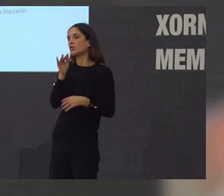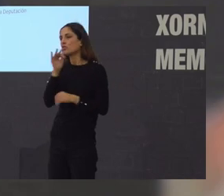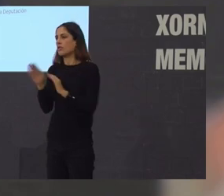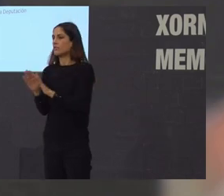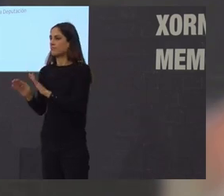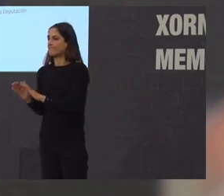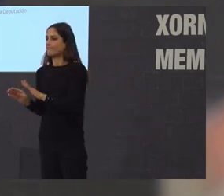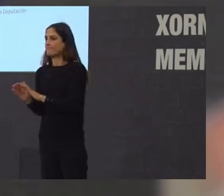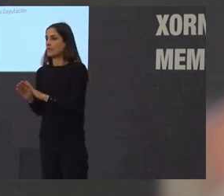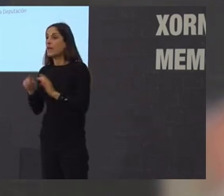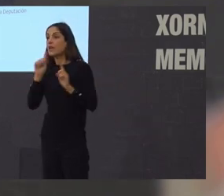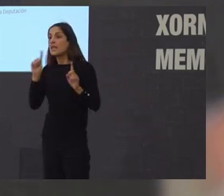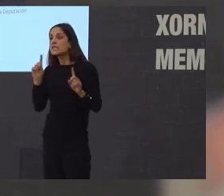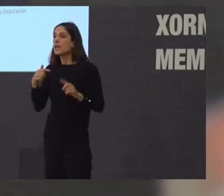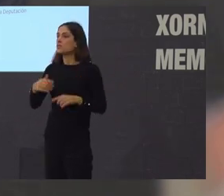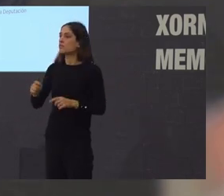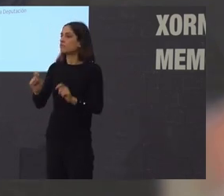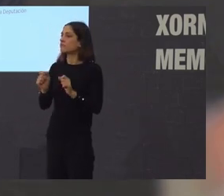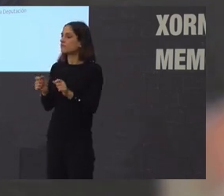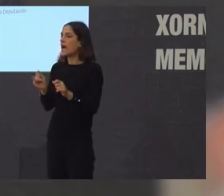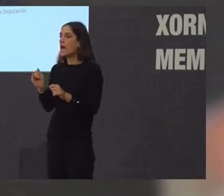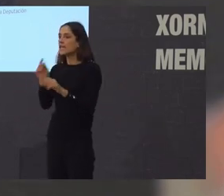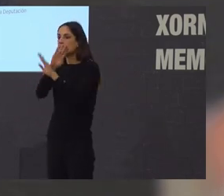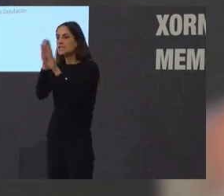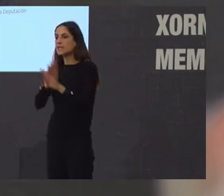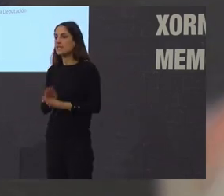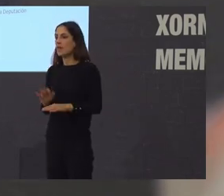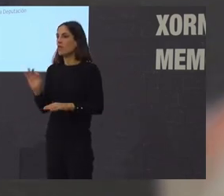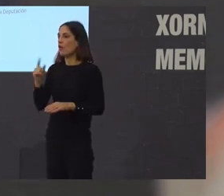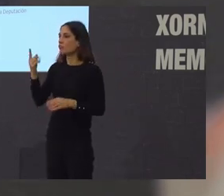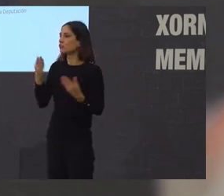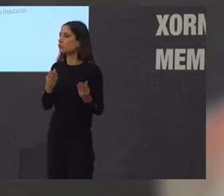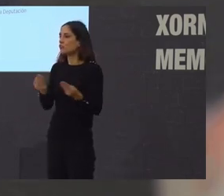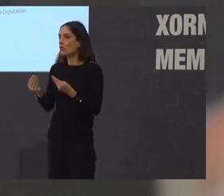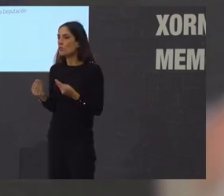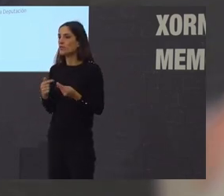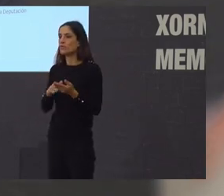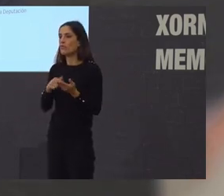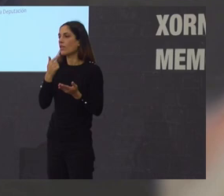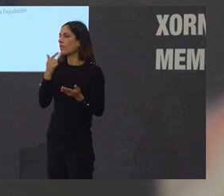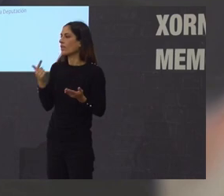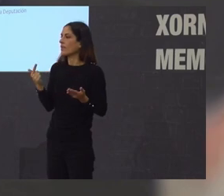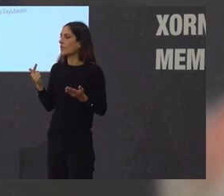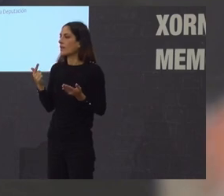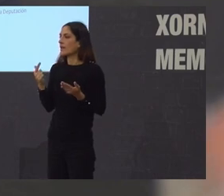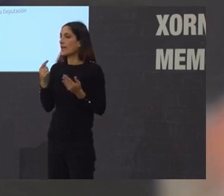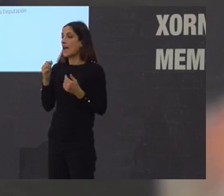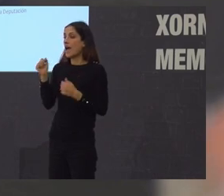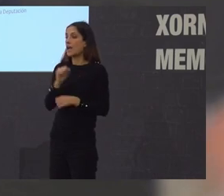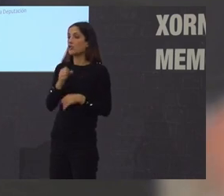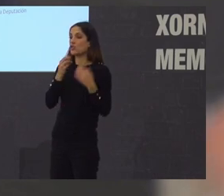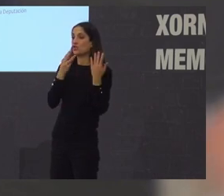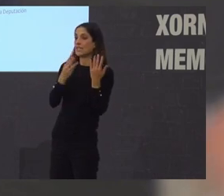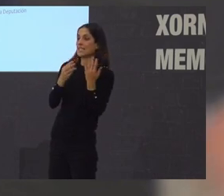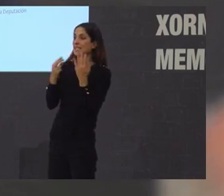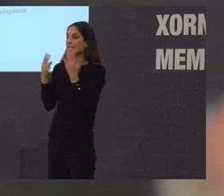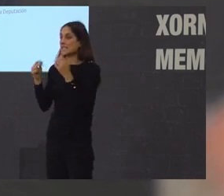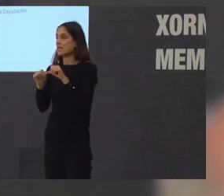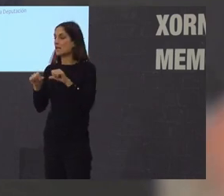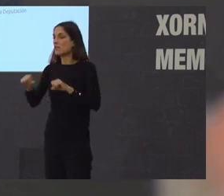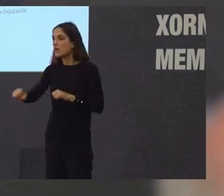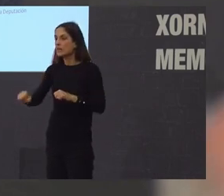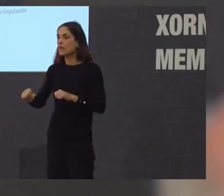una sentencia o un documento que diga que en el año 30, a partir del 37 a alguien se le privó de